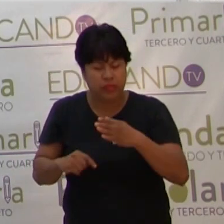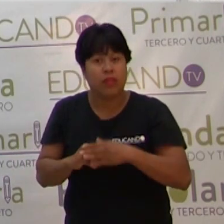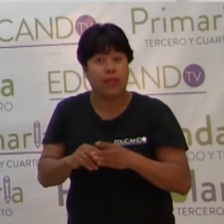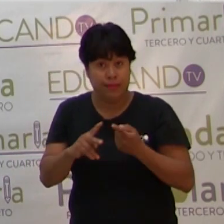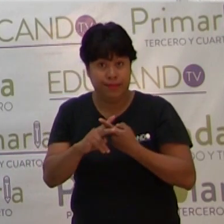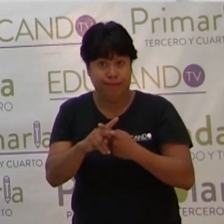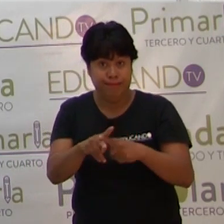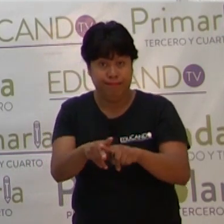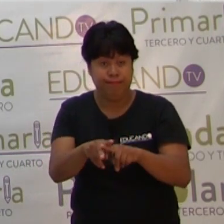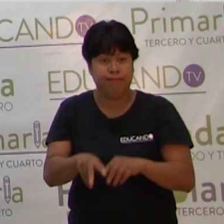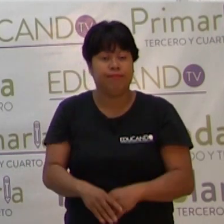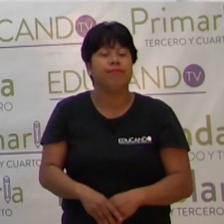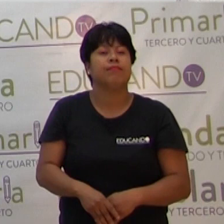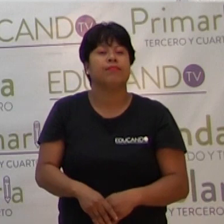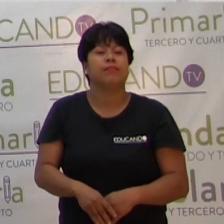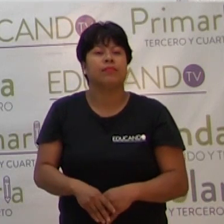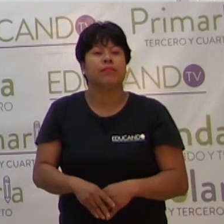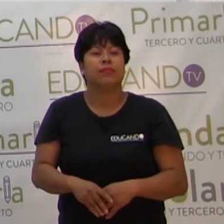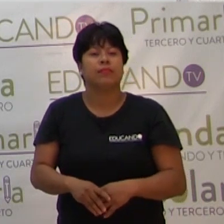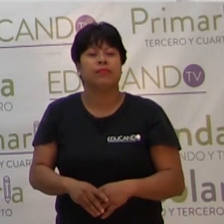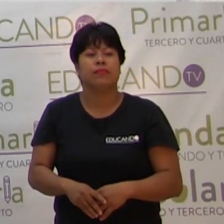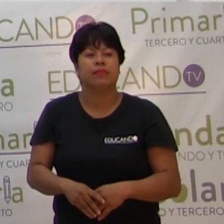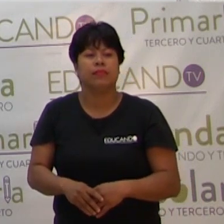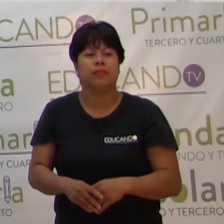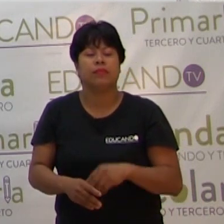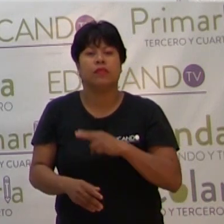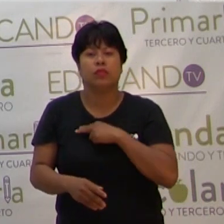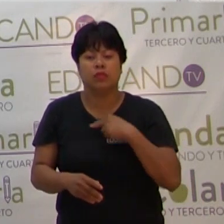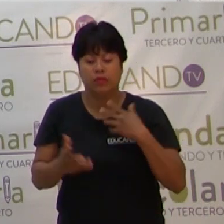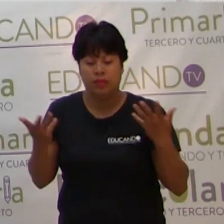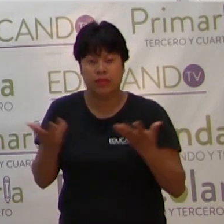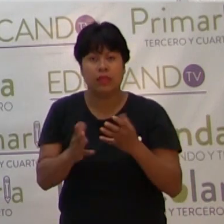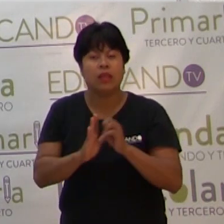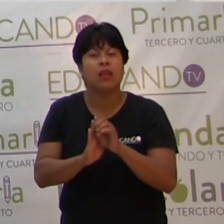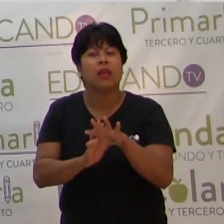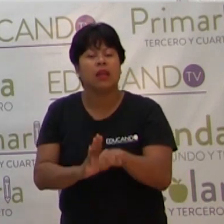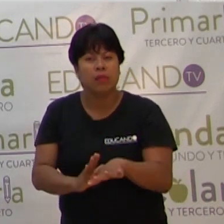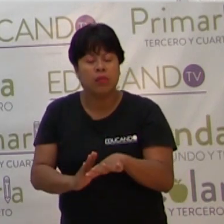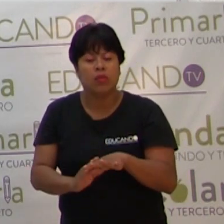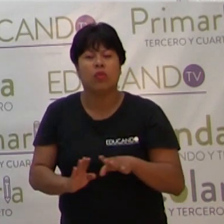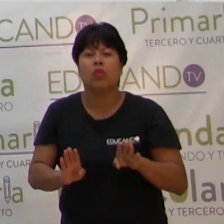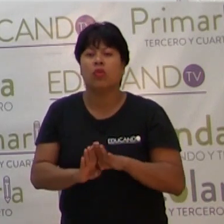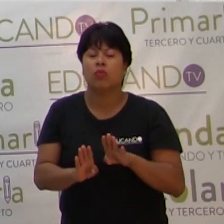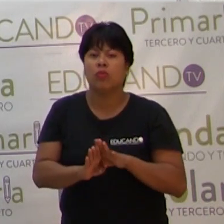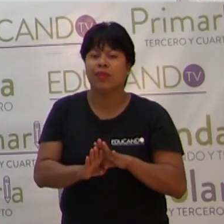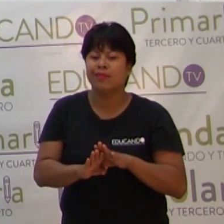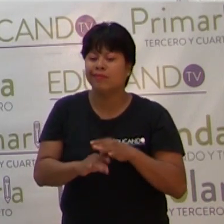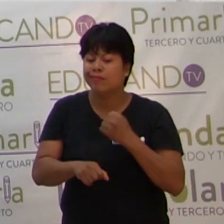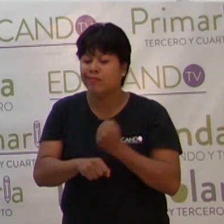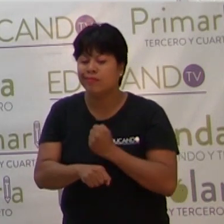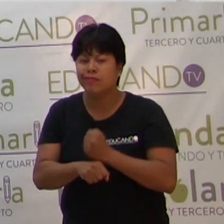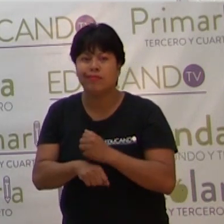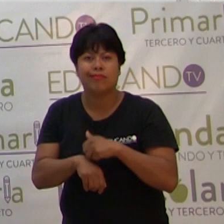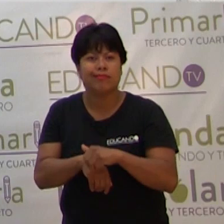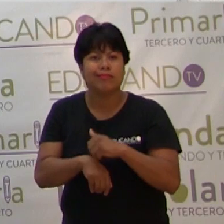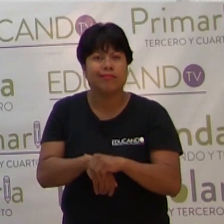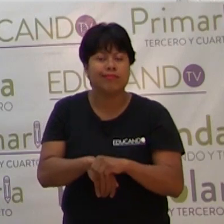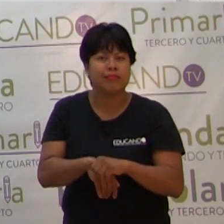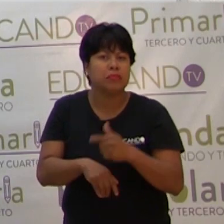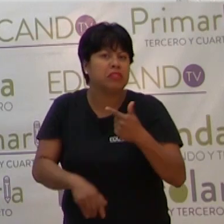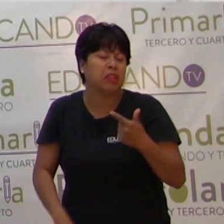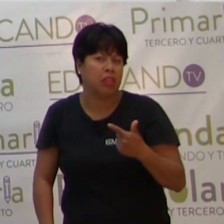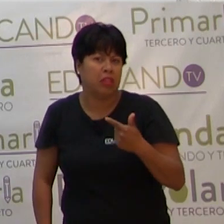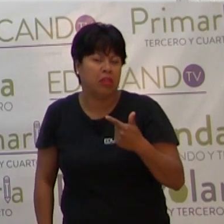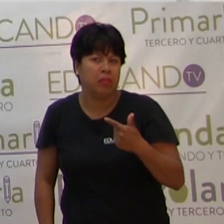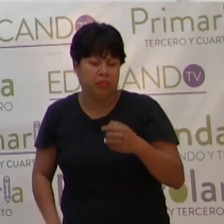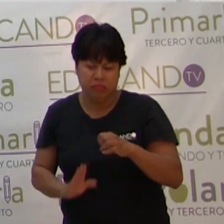comenzar. Vamos a hacer un ejemplo que la talla de zapatos sea 7.